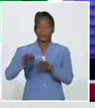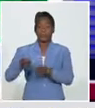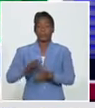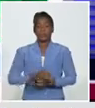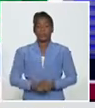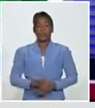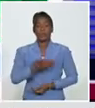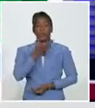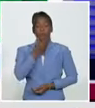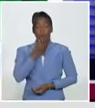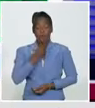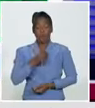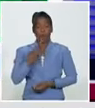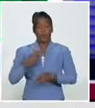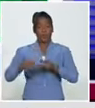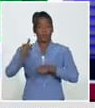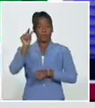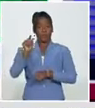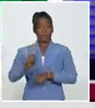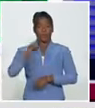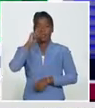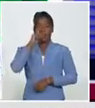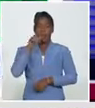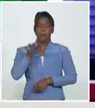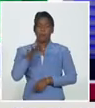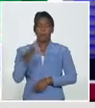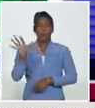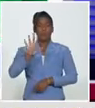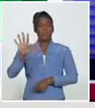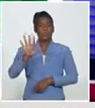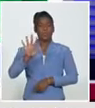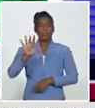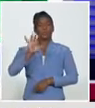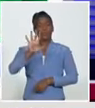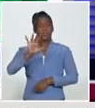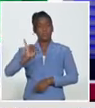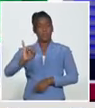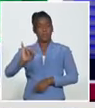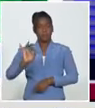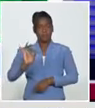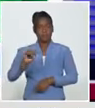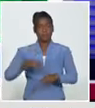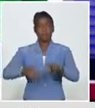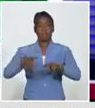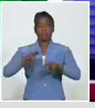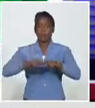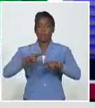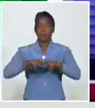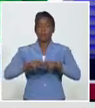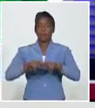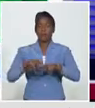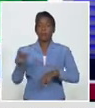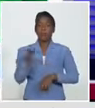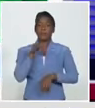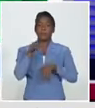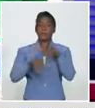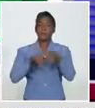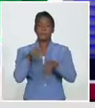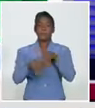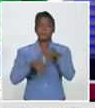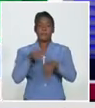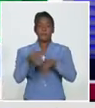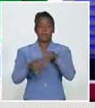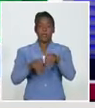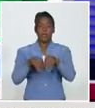también, 56 años, de aquí de La Habana, del municipio de Playa, contacto